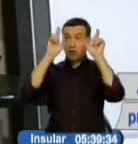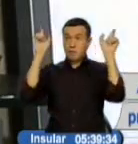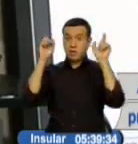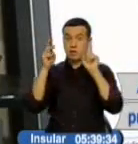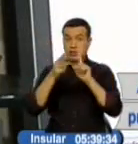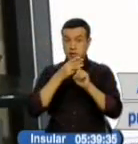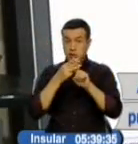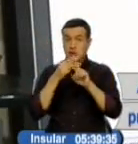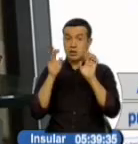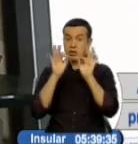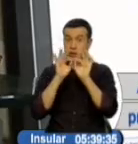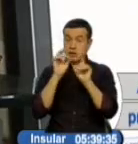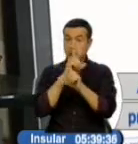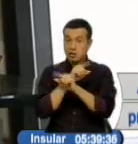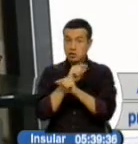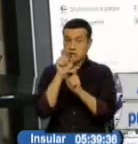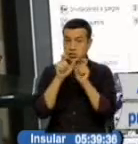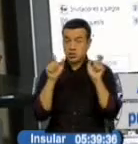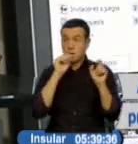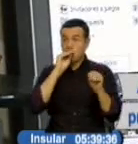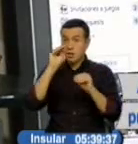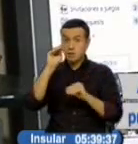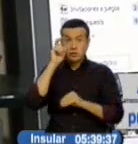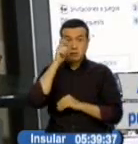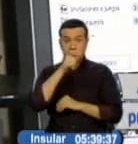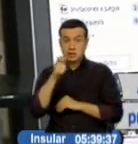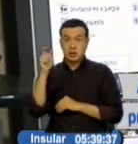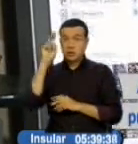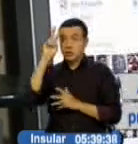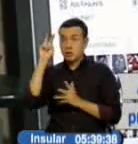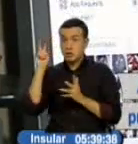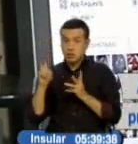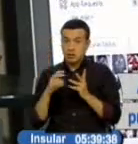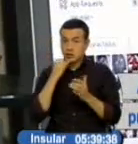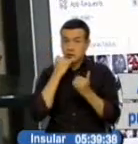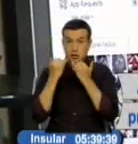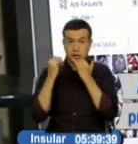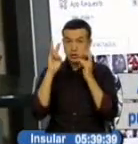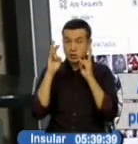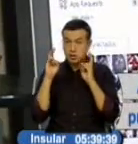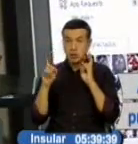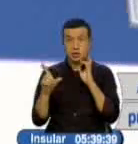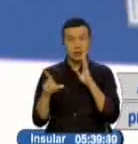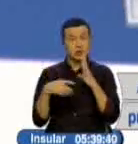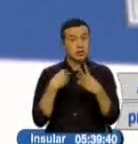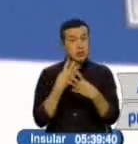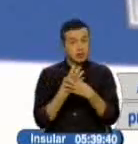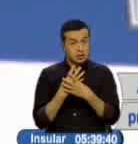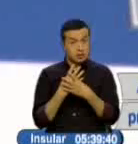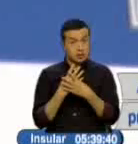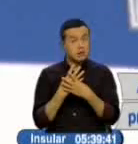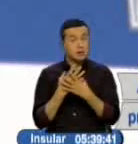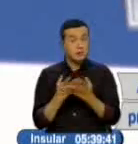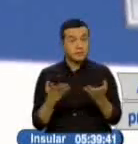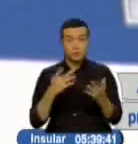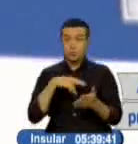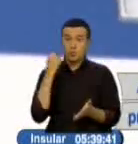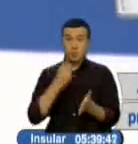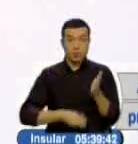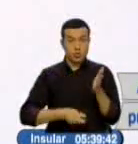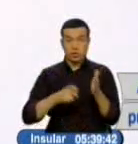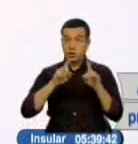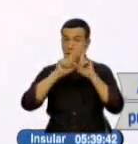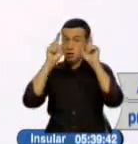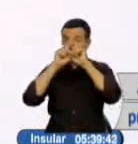designen agentes internos para que comuniquen a la fiscalía hechos que puedan caer en lo delictivo. Además, estipula el cobro de multas si